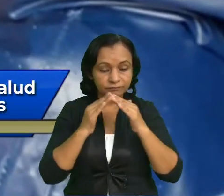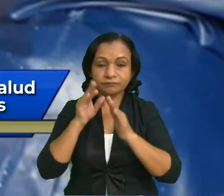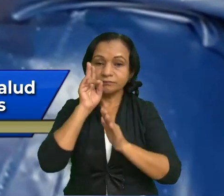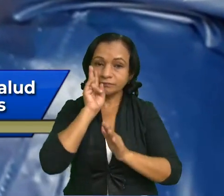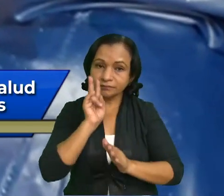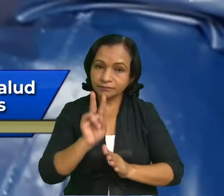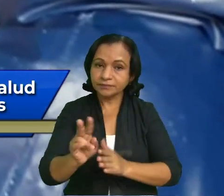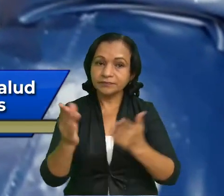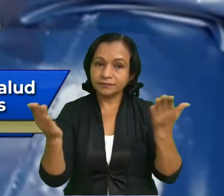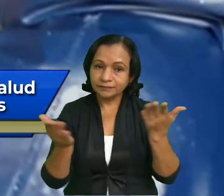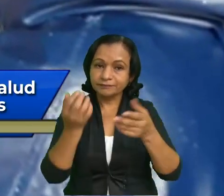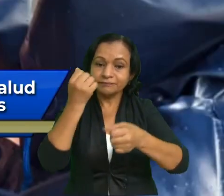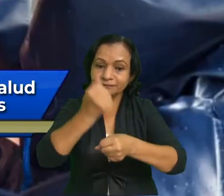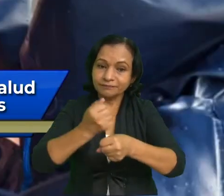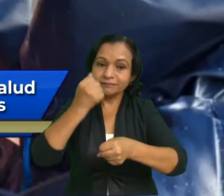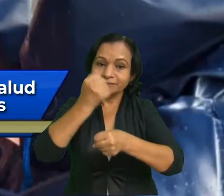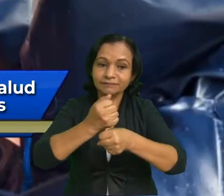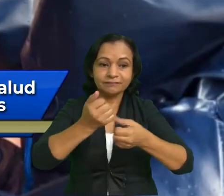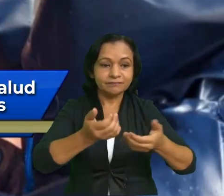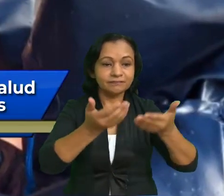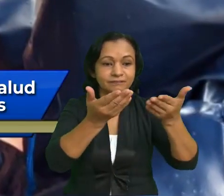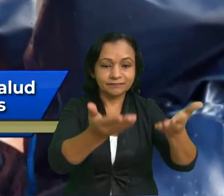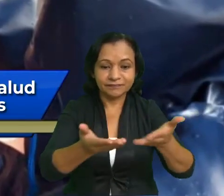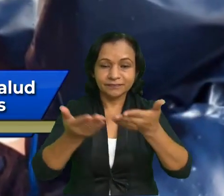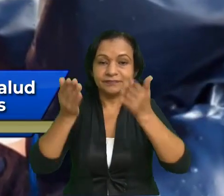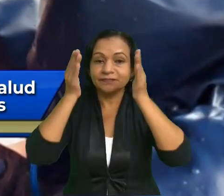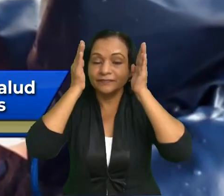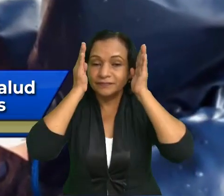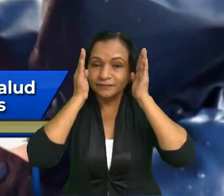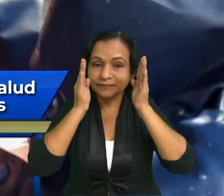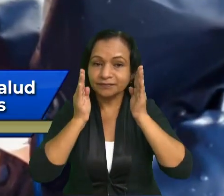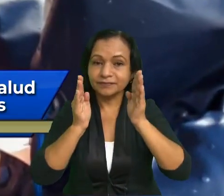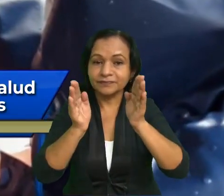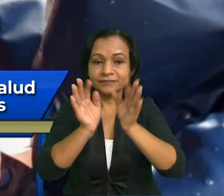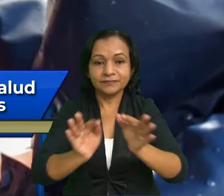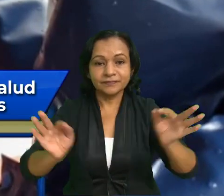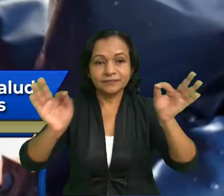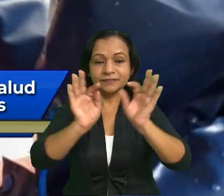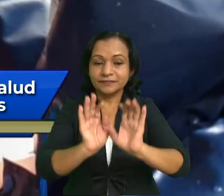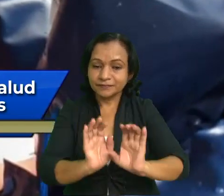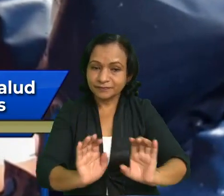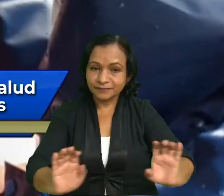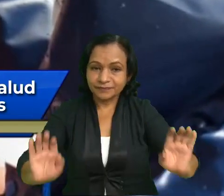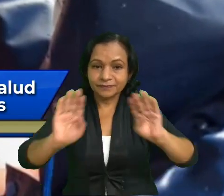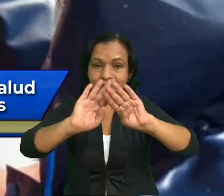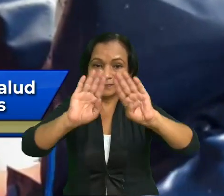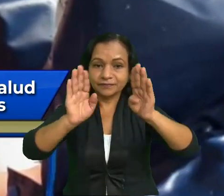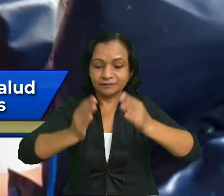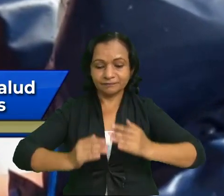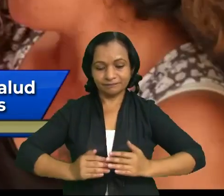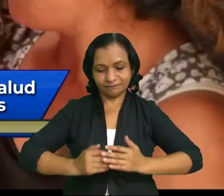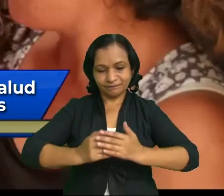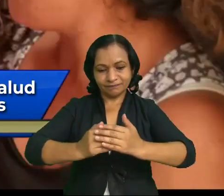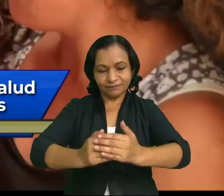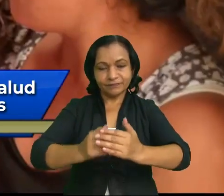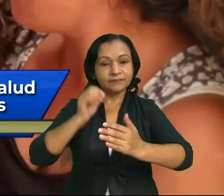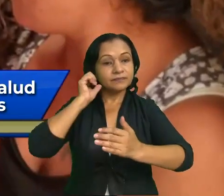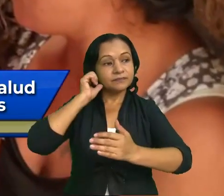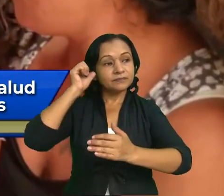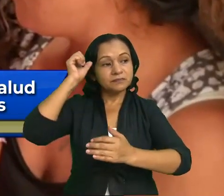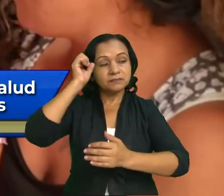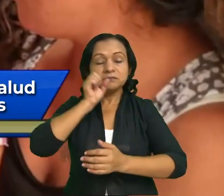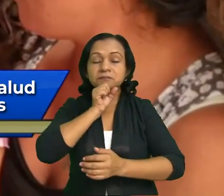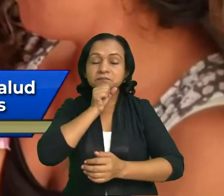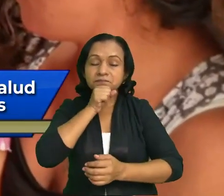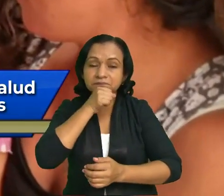cómo estamos trabajando y entregando siempre la atención como una prioridad a los niños a las mujeres embarazadas a los adultos mayores